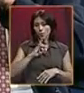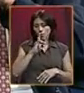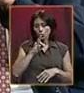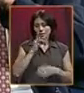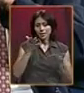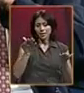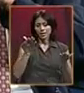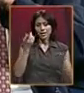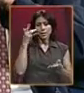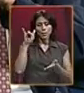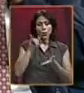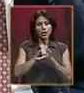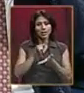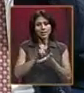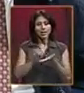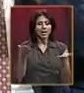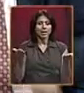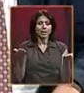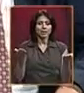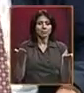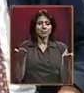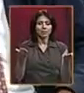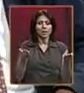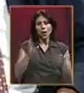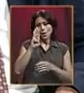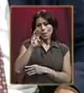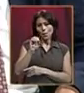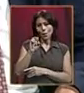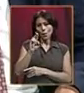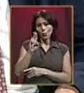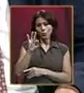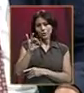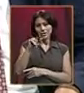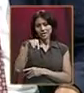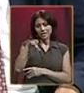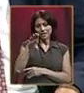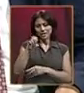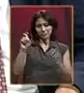y por ende, y por cierto, boutique entre comillas,